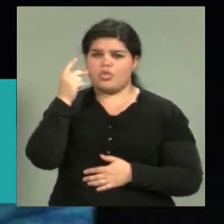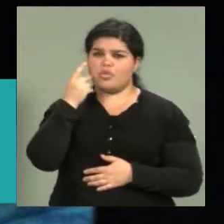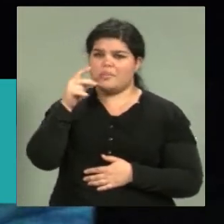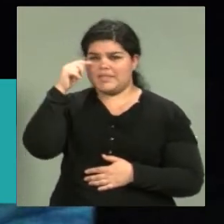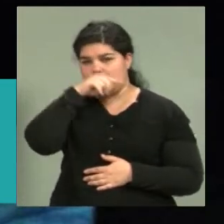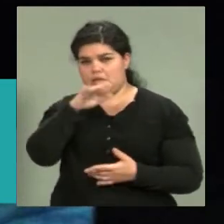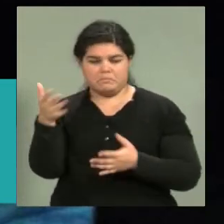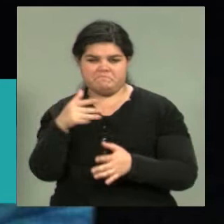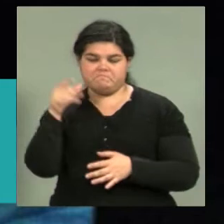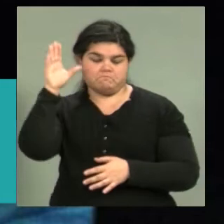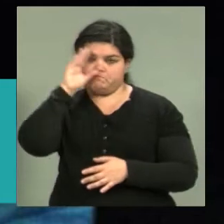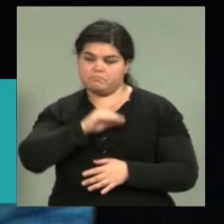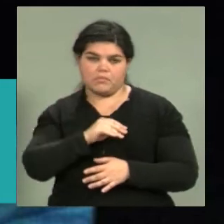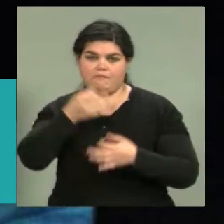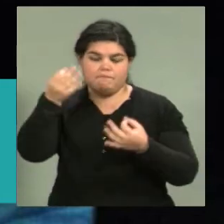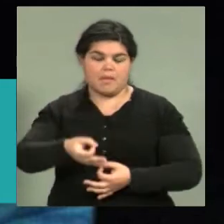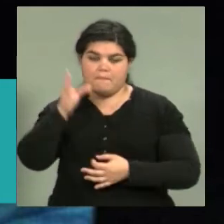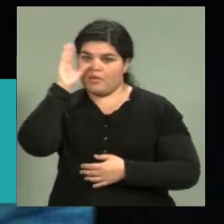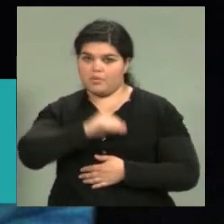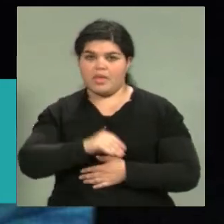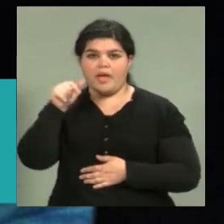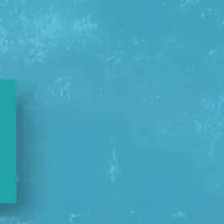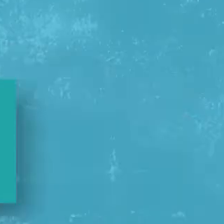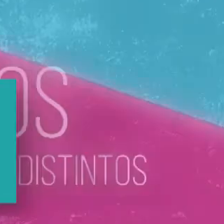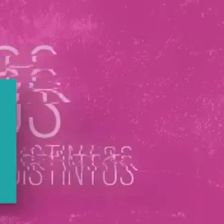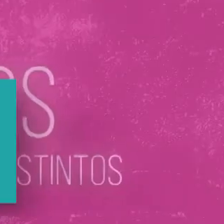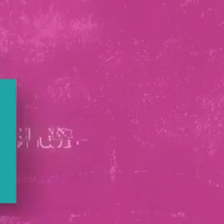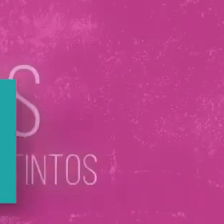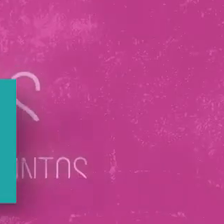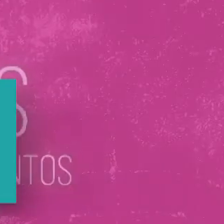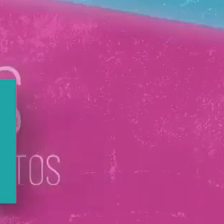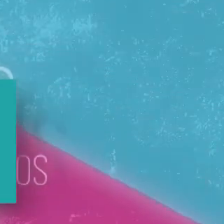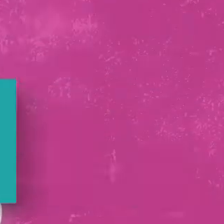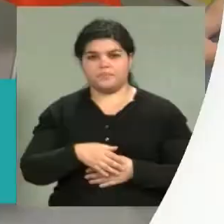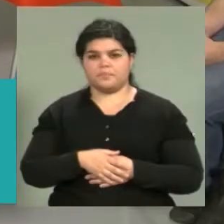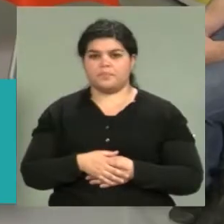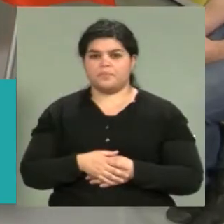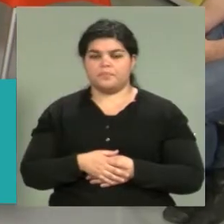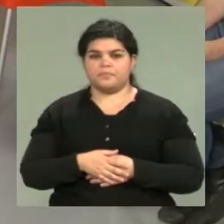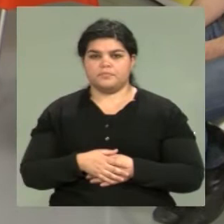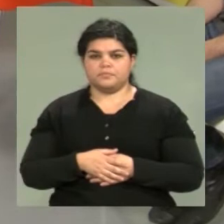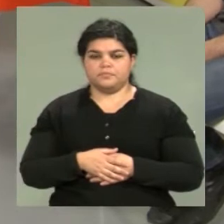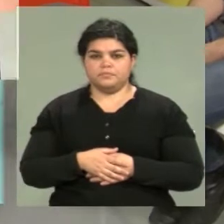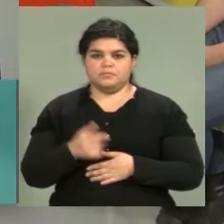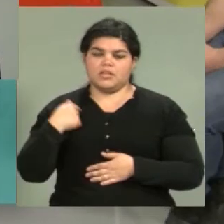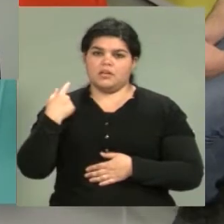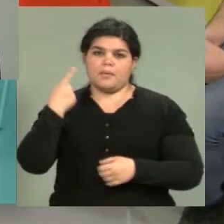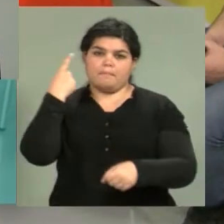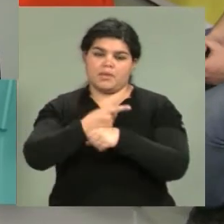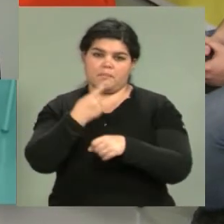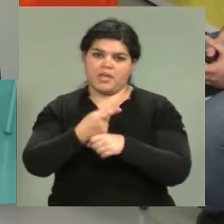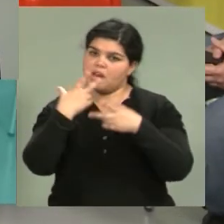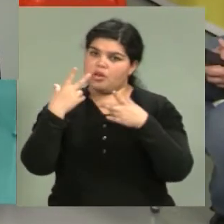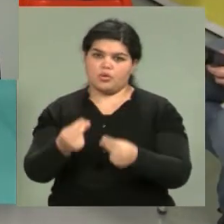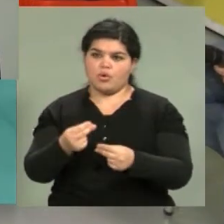ya no recuerdo bien, cuando empezamos con la judicialización de la situación de Marcelo. Fuimos rechazados en primera instancia por